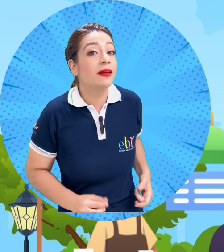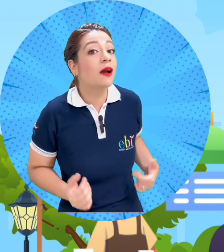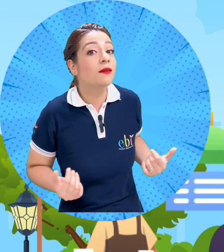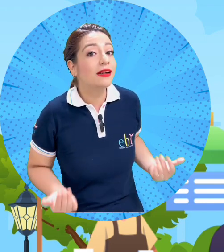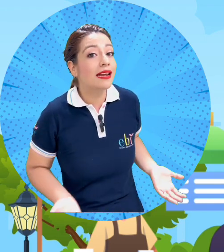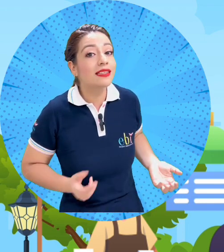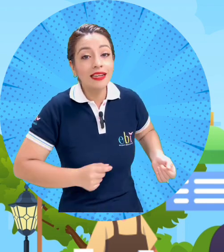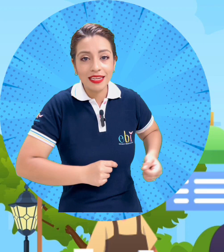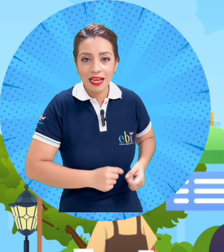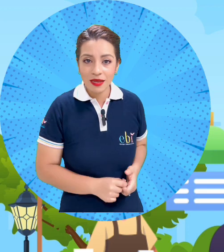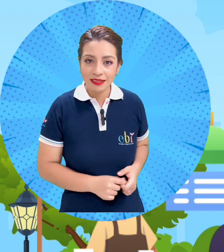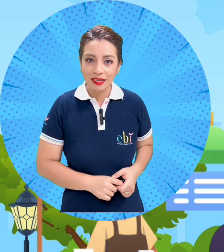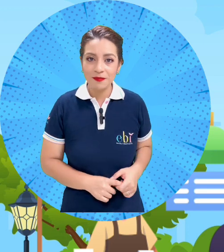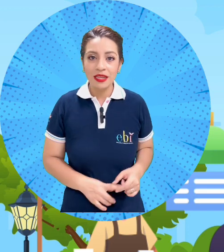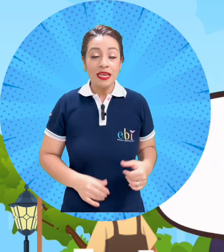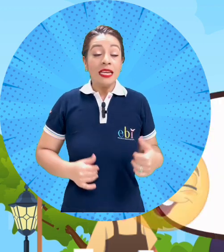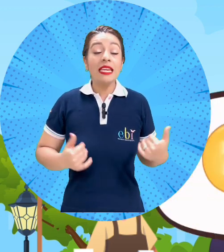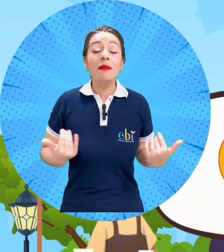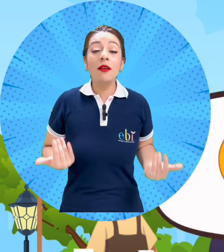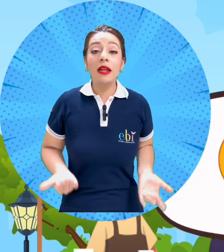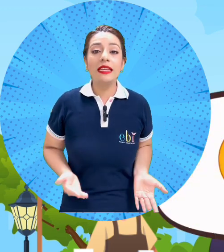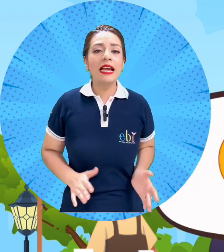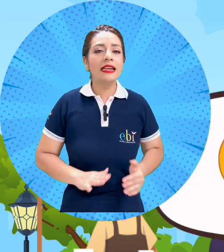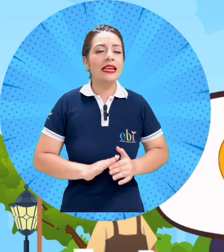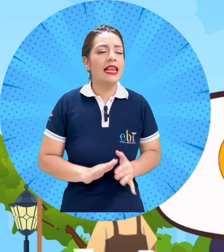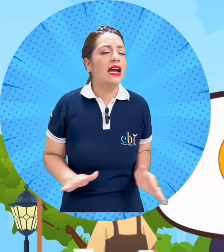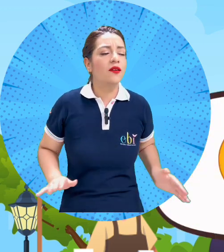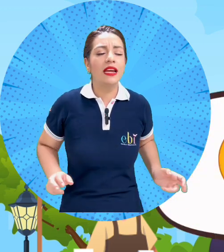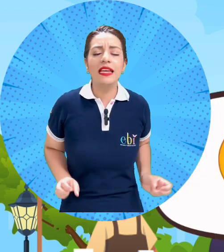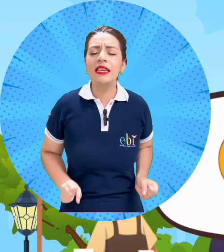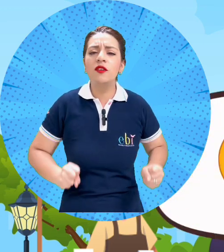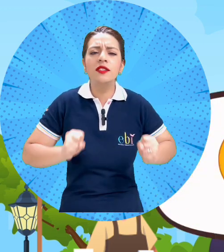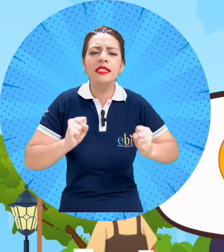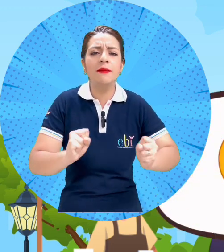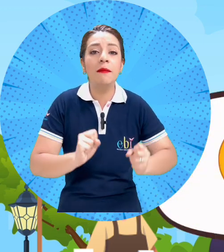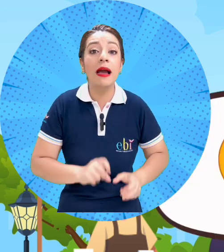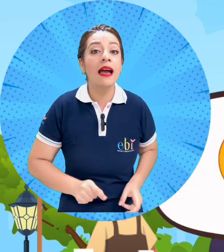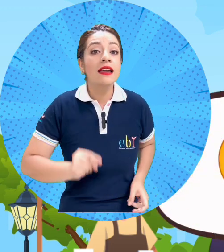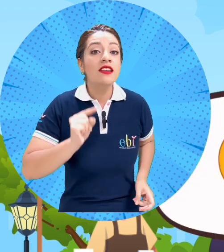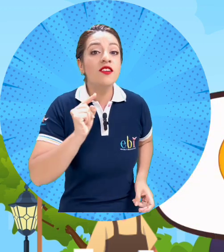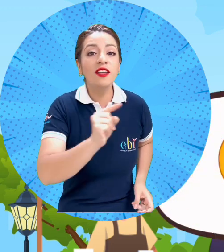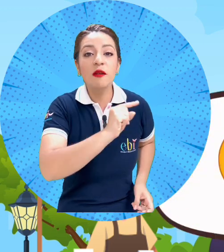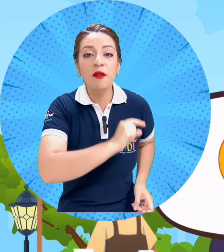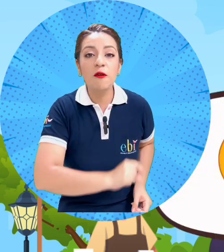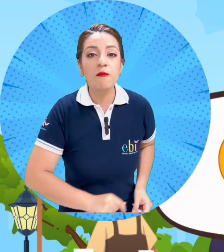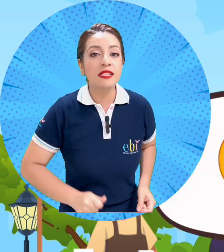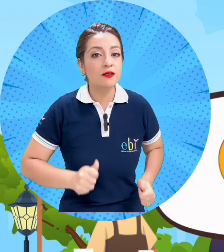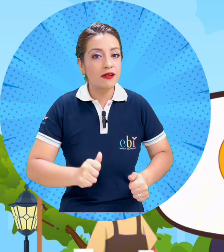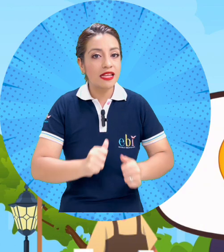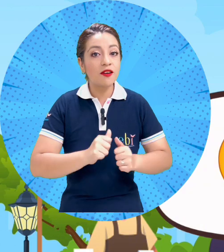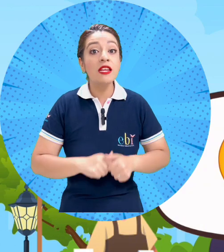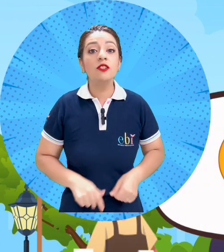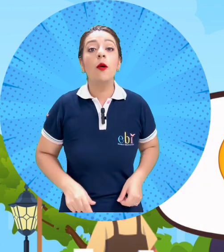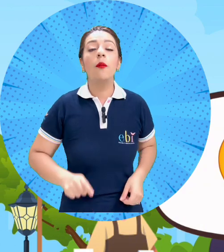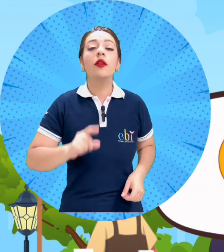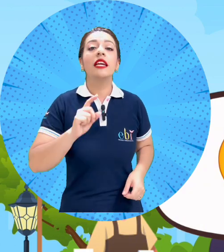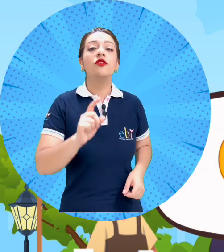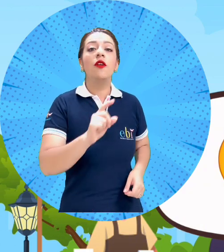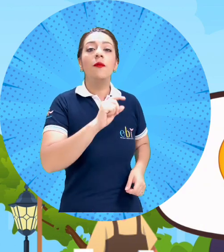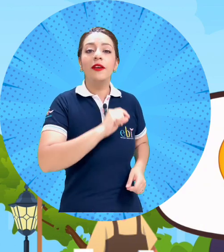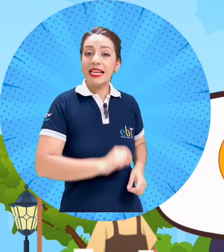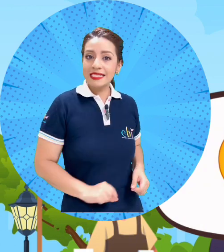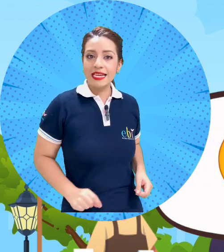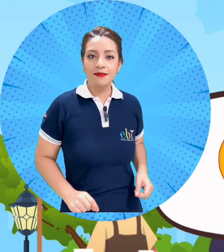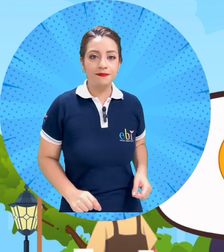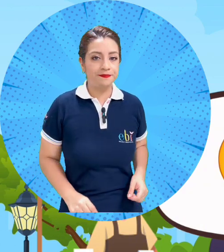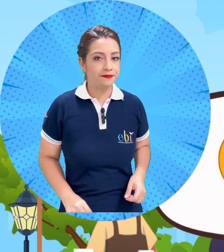ustedes puedan jugar tranquilamente. Y Manuelita, claro que le dijo: sí, mamá, no te preocupes, cuenta con ello, porque yo